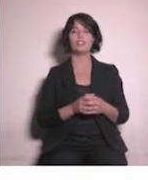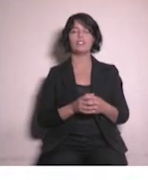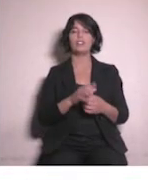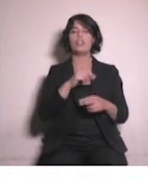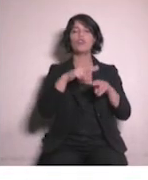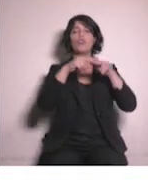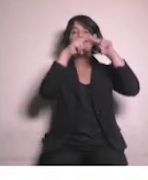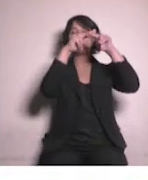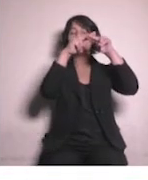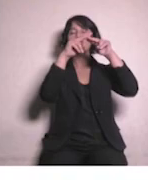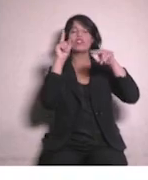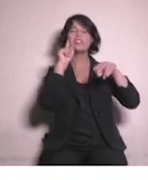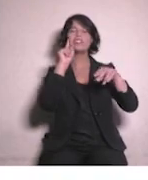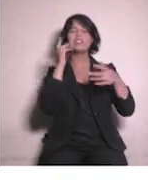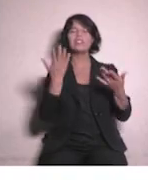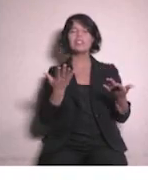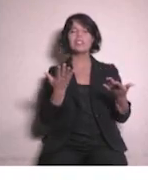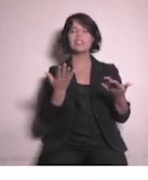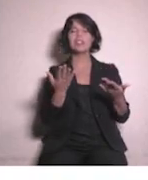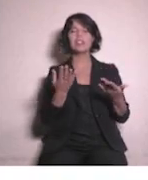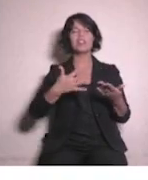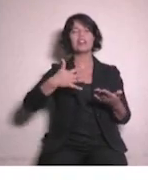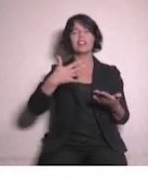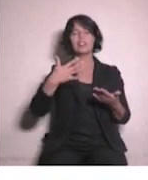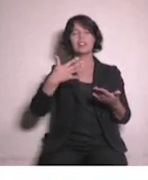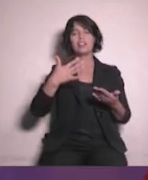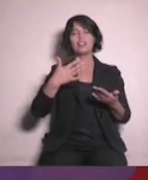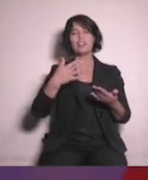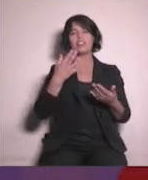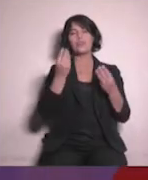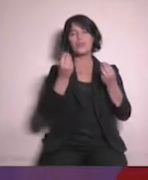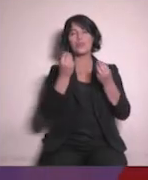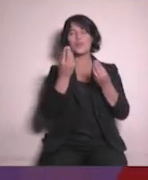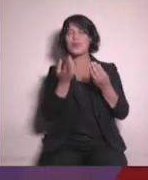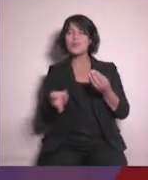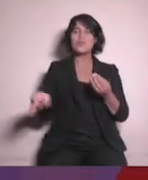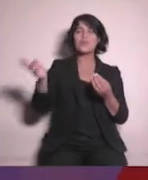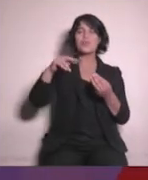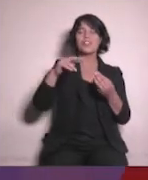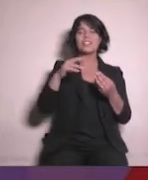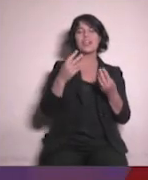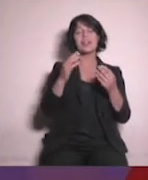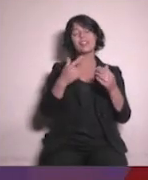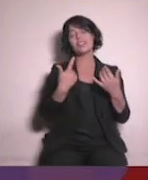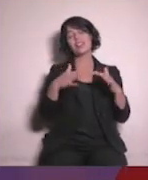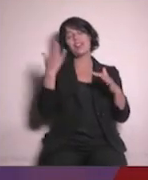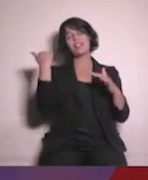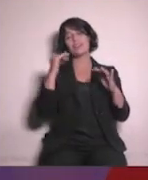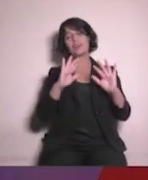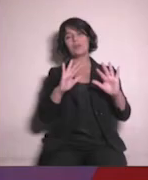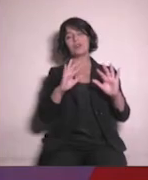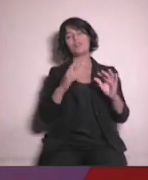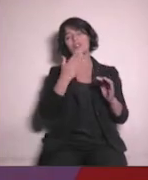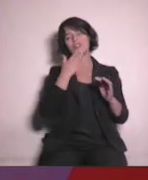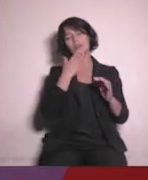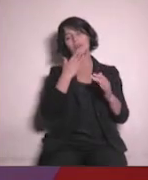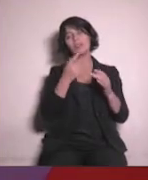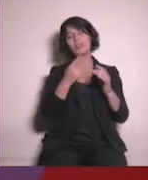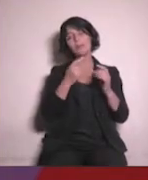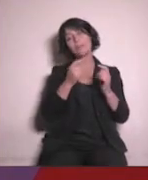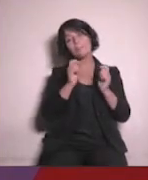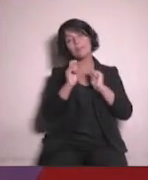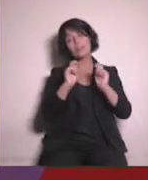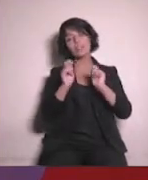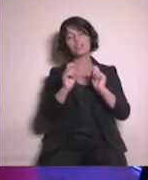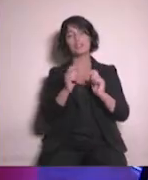es un fondo que tiene alto retorno esperado y un mayor riesgo.